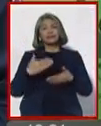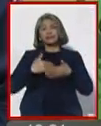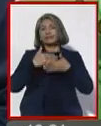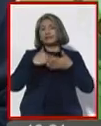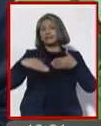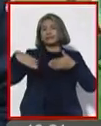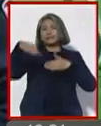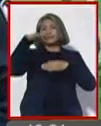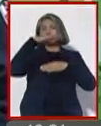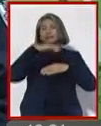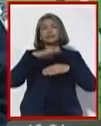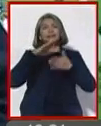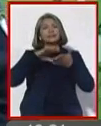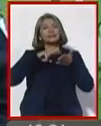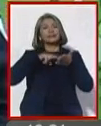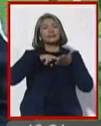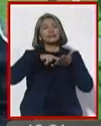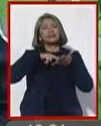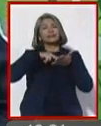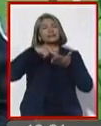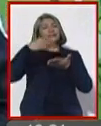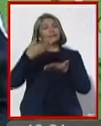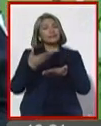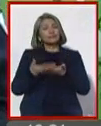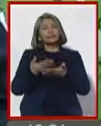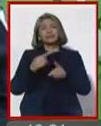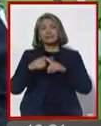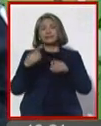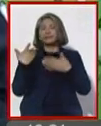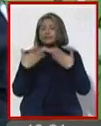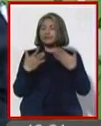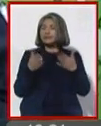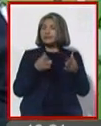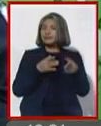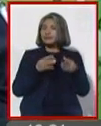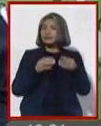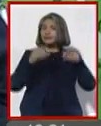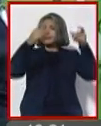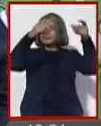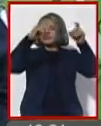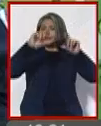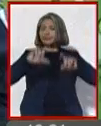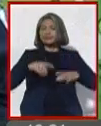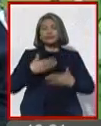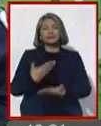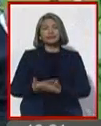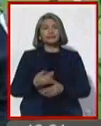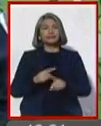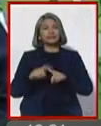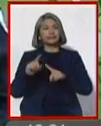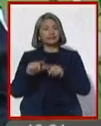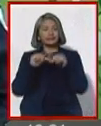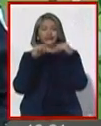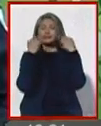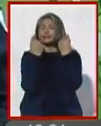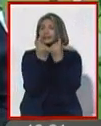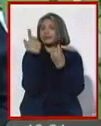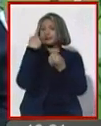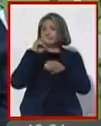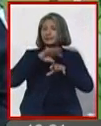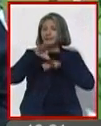en la parte de arriba del CER cayó y ya está esa situación controlada, pero vamos a conformar 3 brigadas para